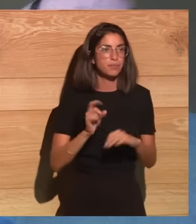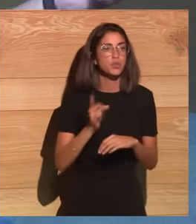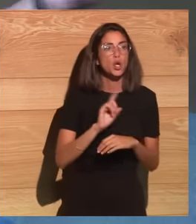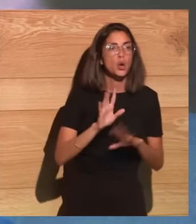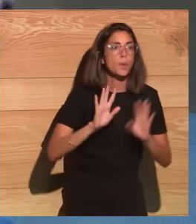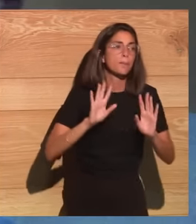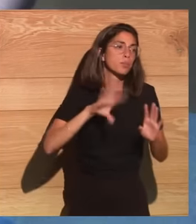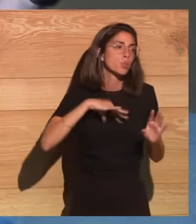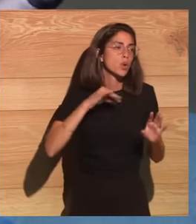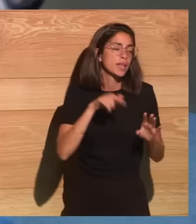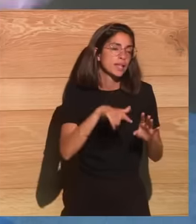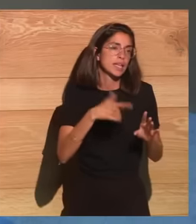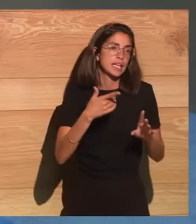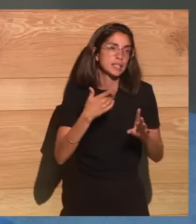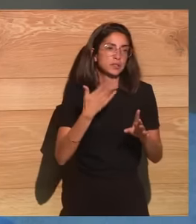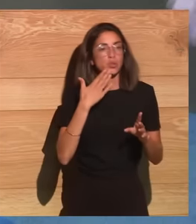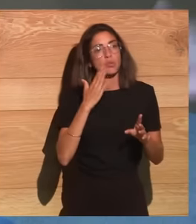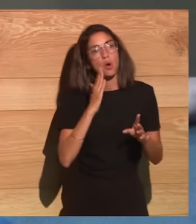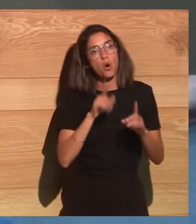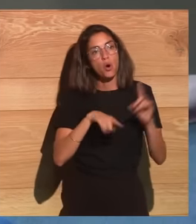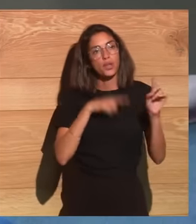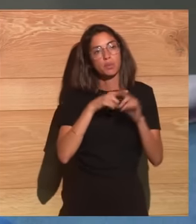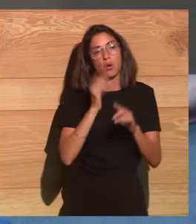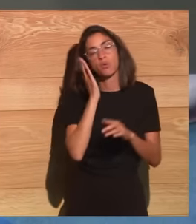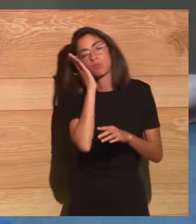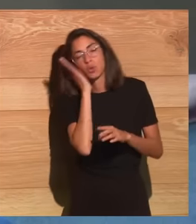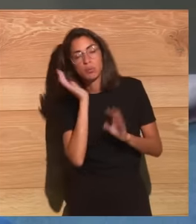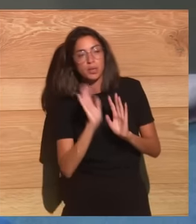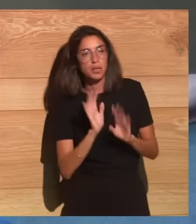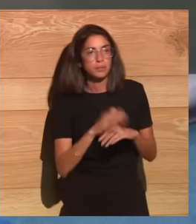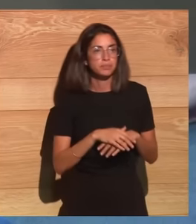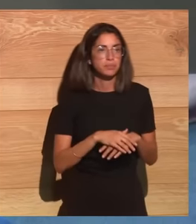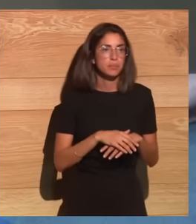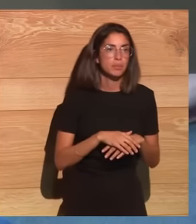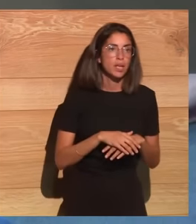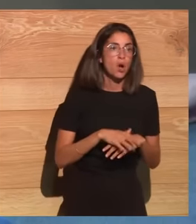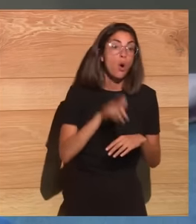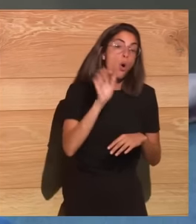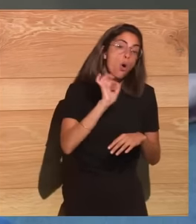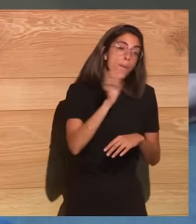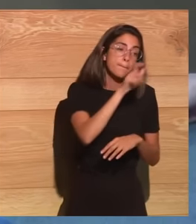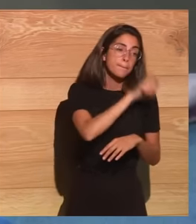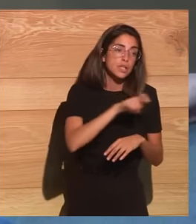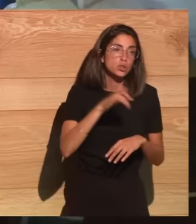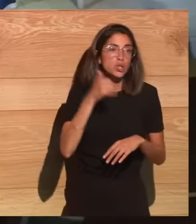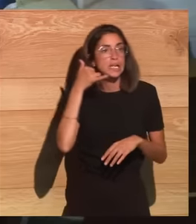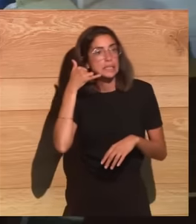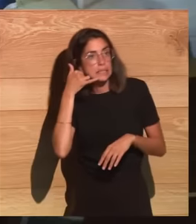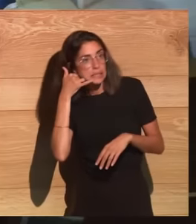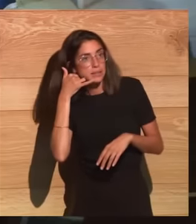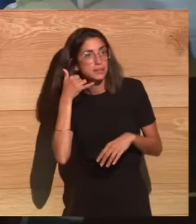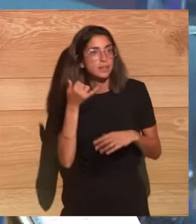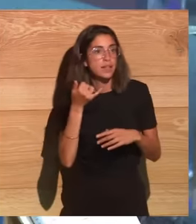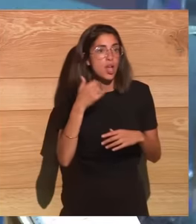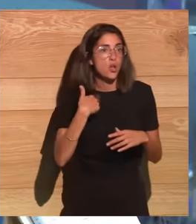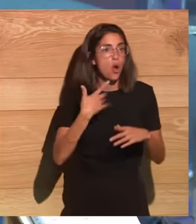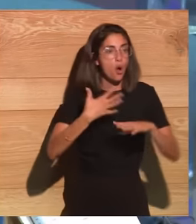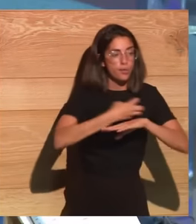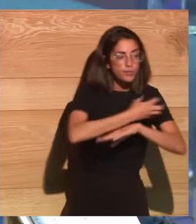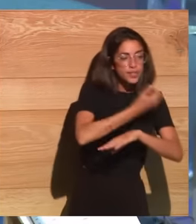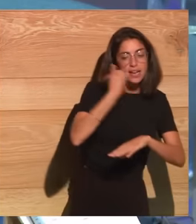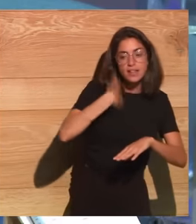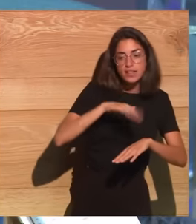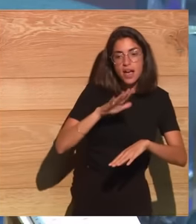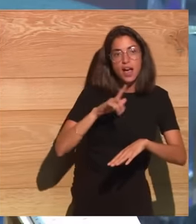entonces sí, vas a tener al lado gente que está hablando ¡ya estoy en el tren! Dos horas quedan y se lo va contando. ¿Y no crees que la